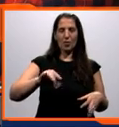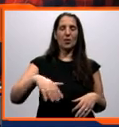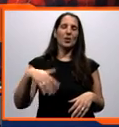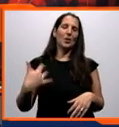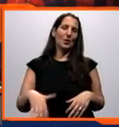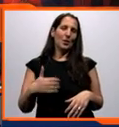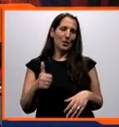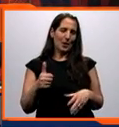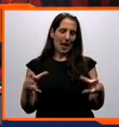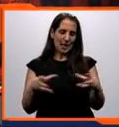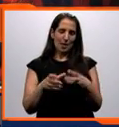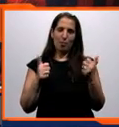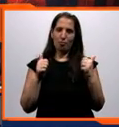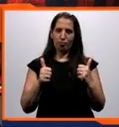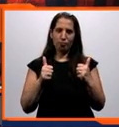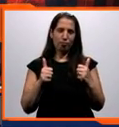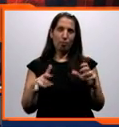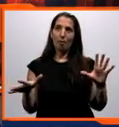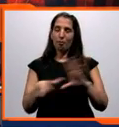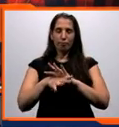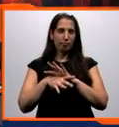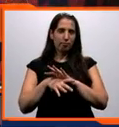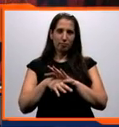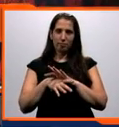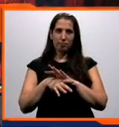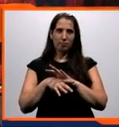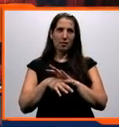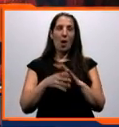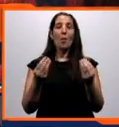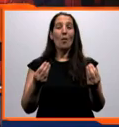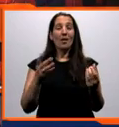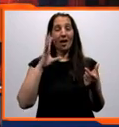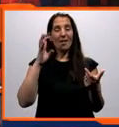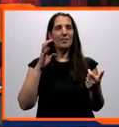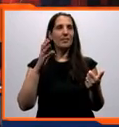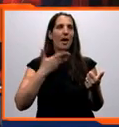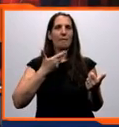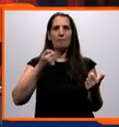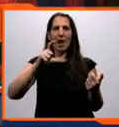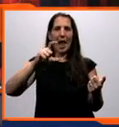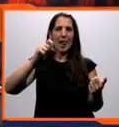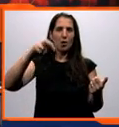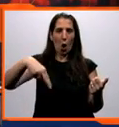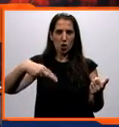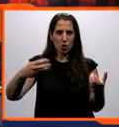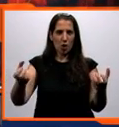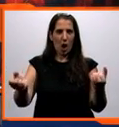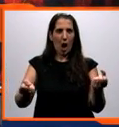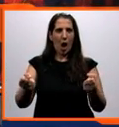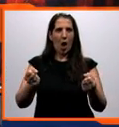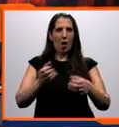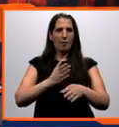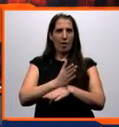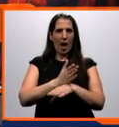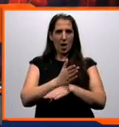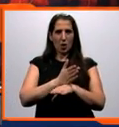espectacular y eran el falcon era un falcon era y bueno